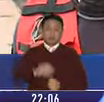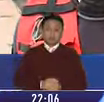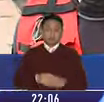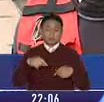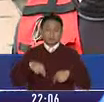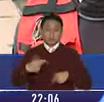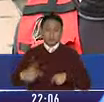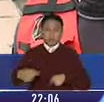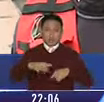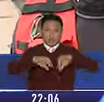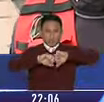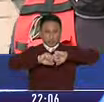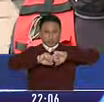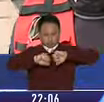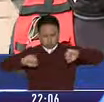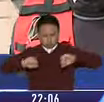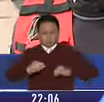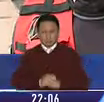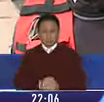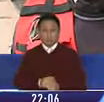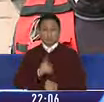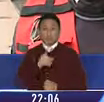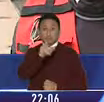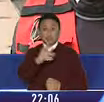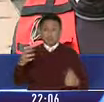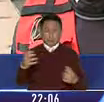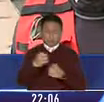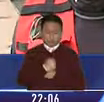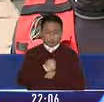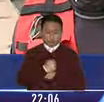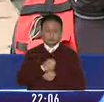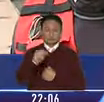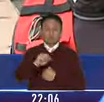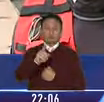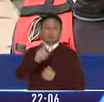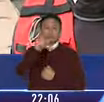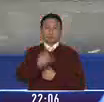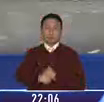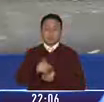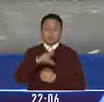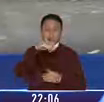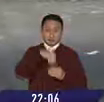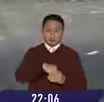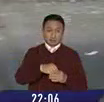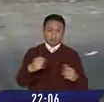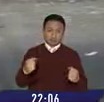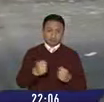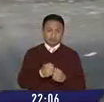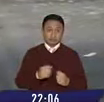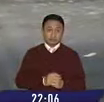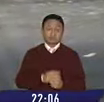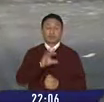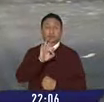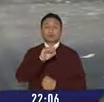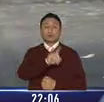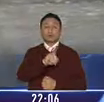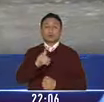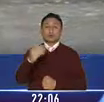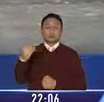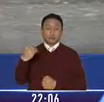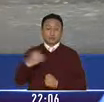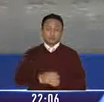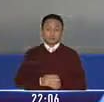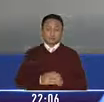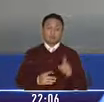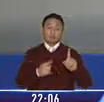explicación vehicular es decir alguien que da otra parte una persona que se quedó atrapada en el vehículo según la información del eco 911 una